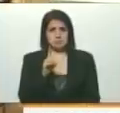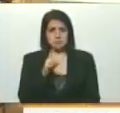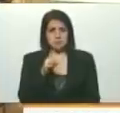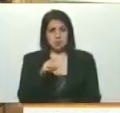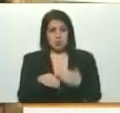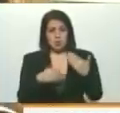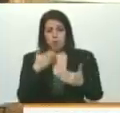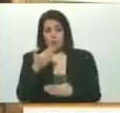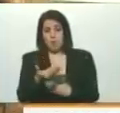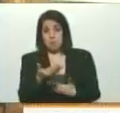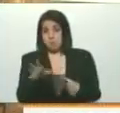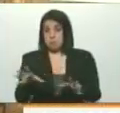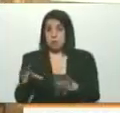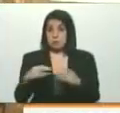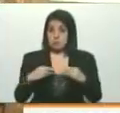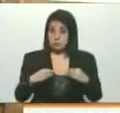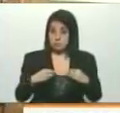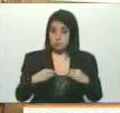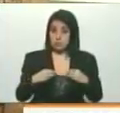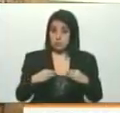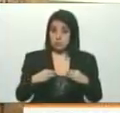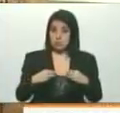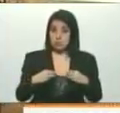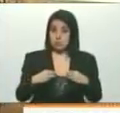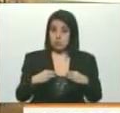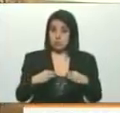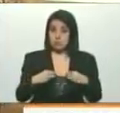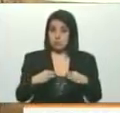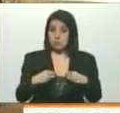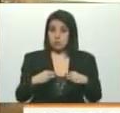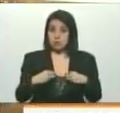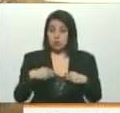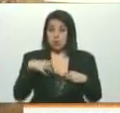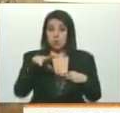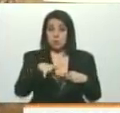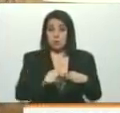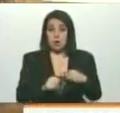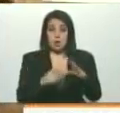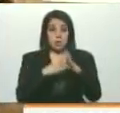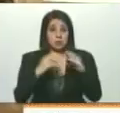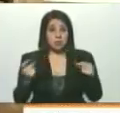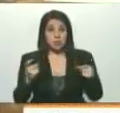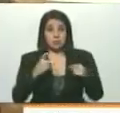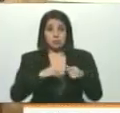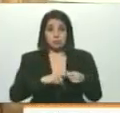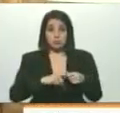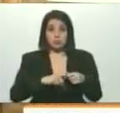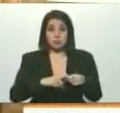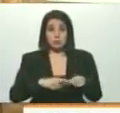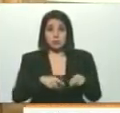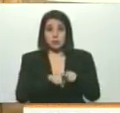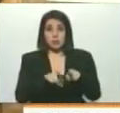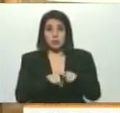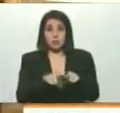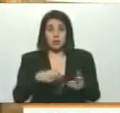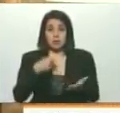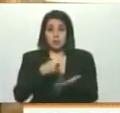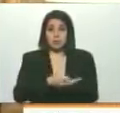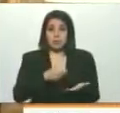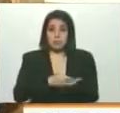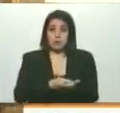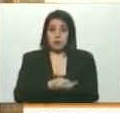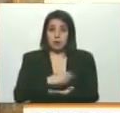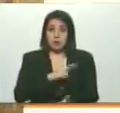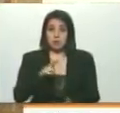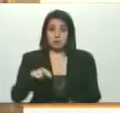la cuál la sector de comprarle todas las acciones que él tiene al mismo precio que nos quería comprar a nosotros lo que es